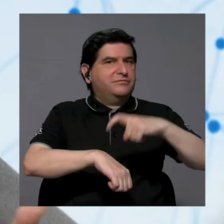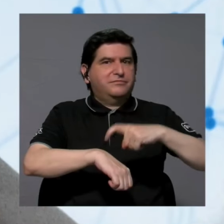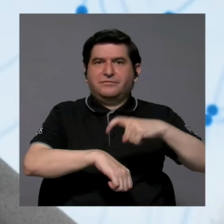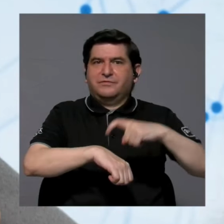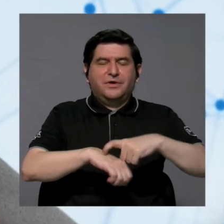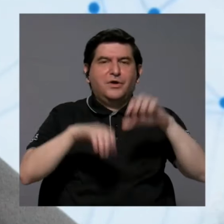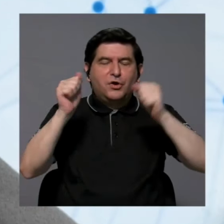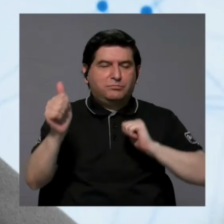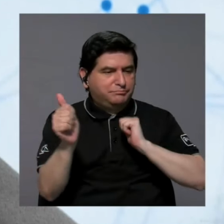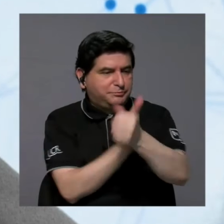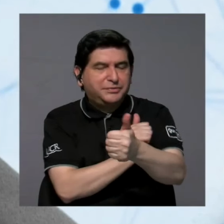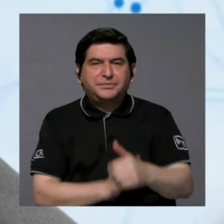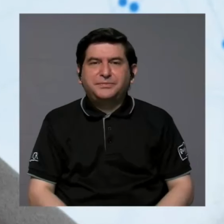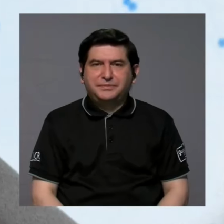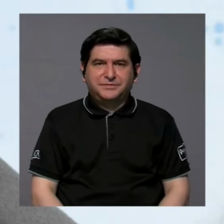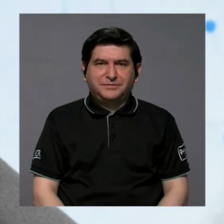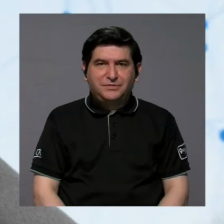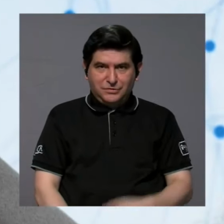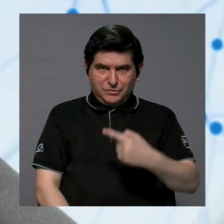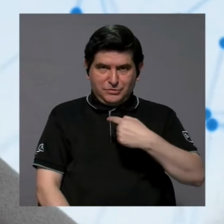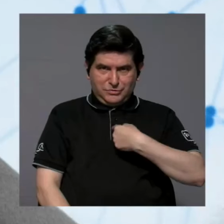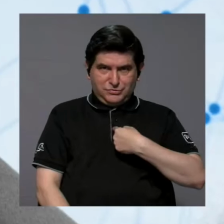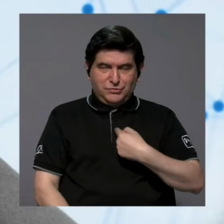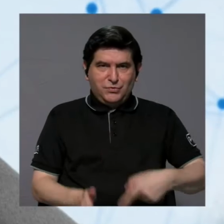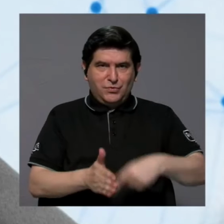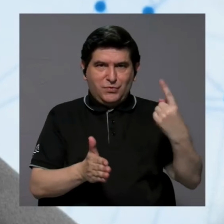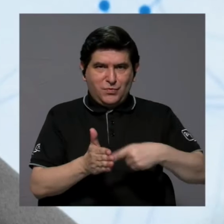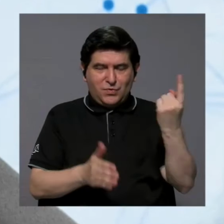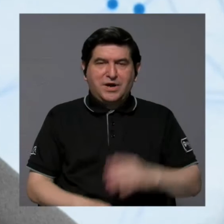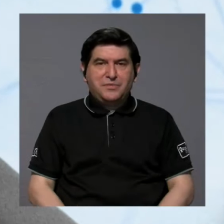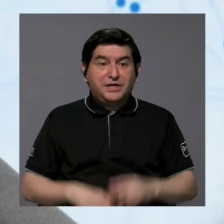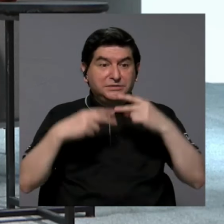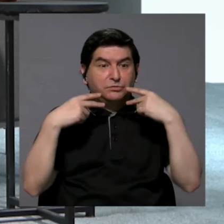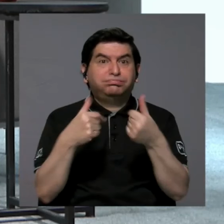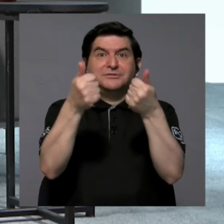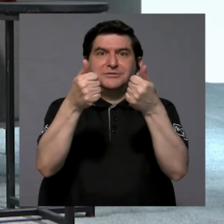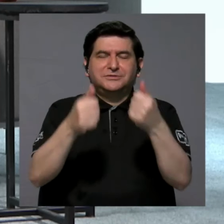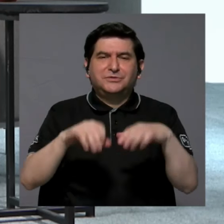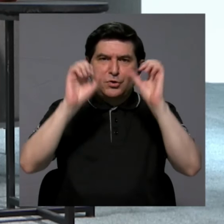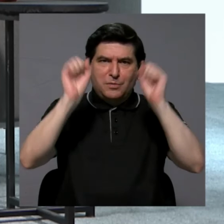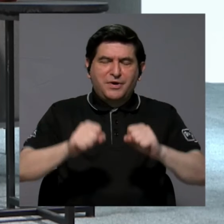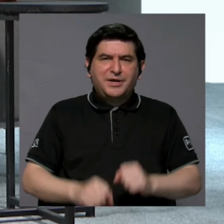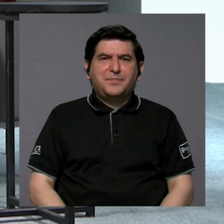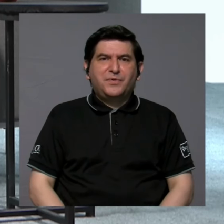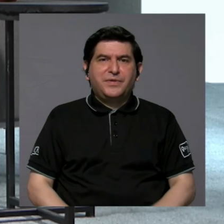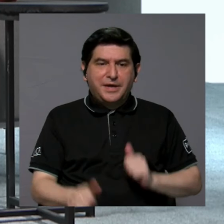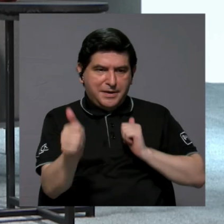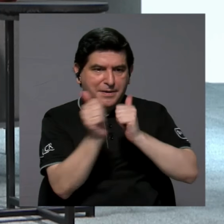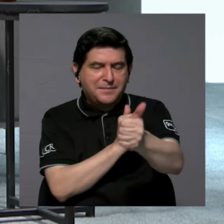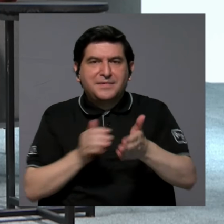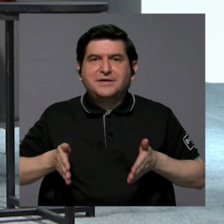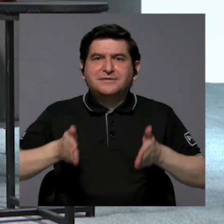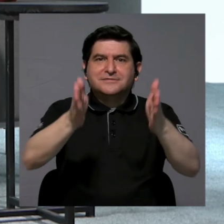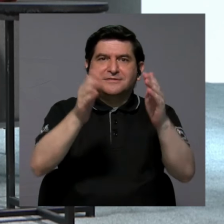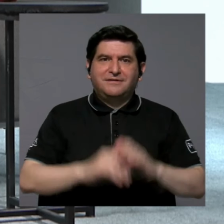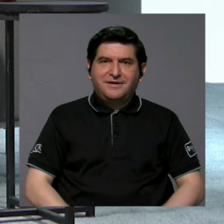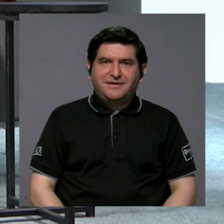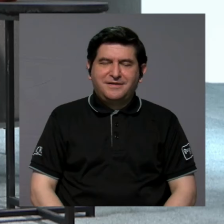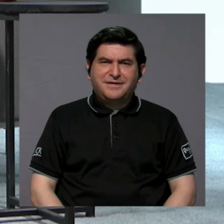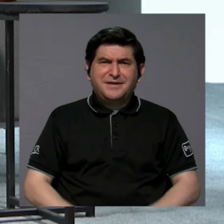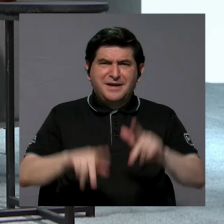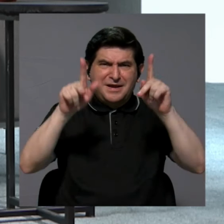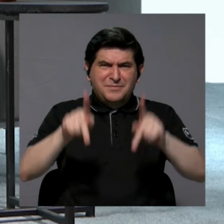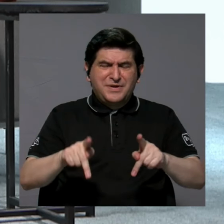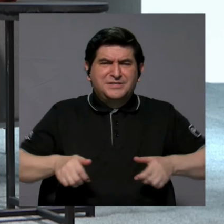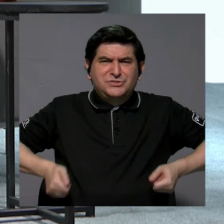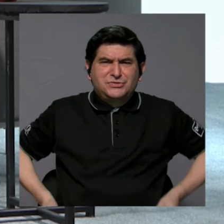da tiempo para poder pasar, ¿verdad? Si una va, a veces hasta tiene que acelerar el paso para poder alcanzar a cruzar la calle.